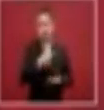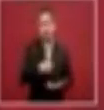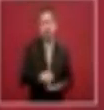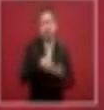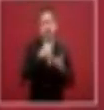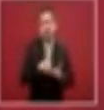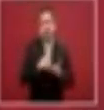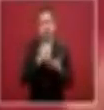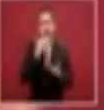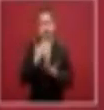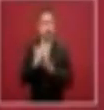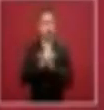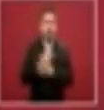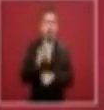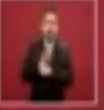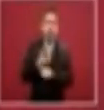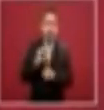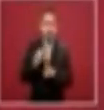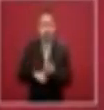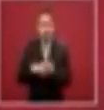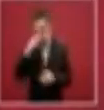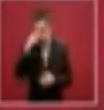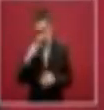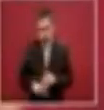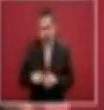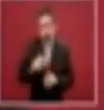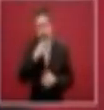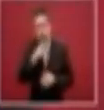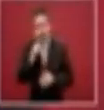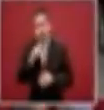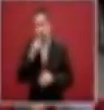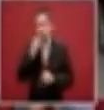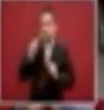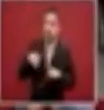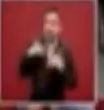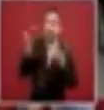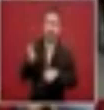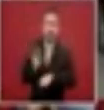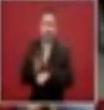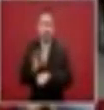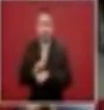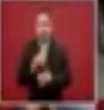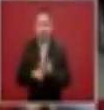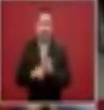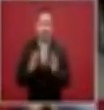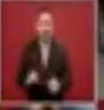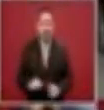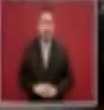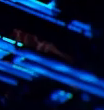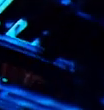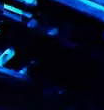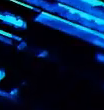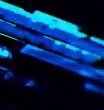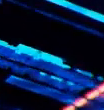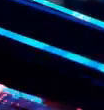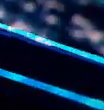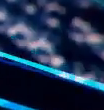también a proteger no solo a los mexicanos y mexicanas, sino al resto de la población mundial. Muchas gracias.